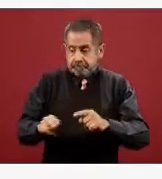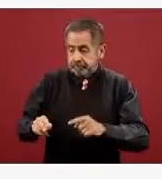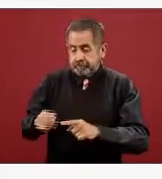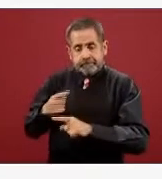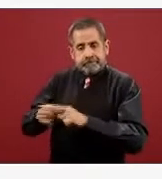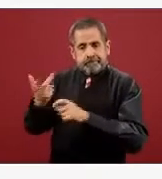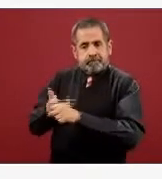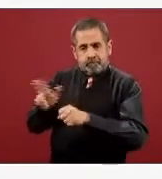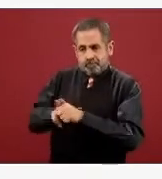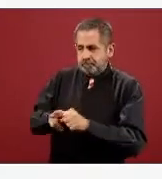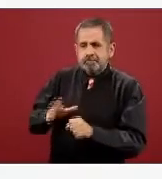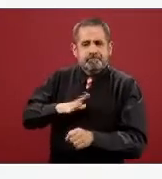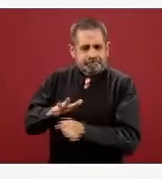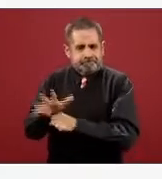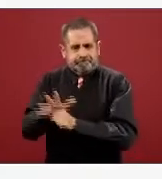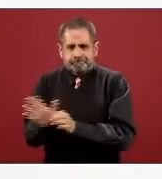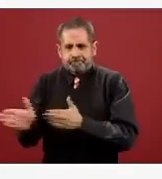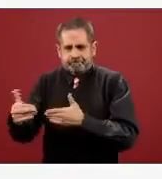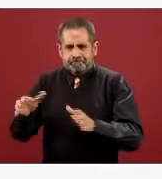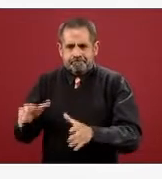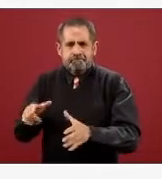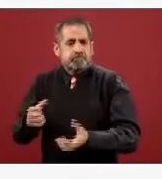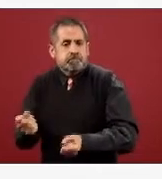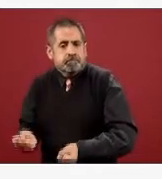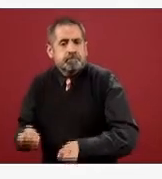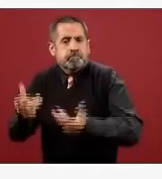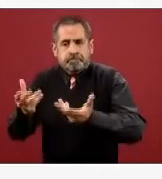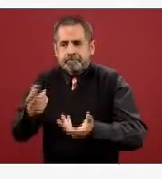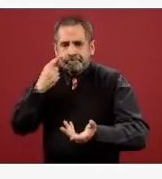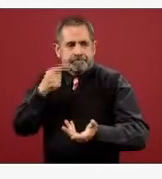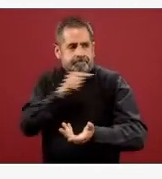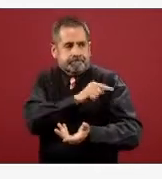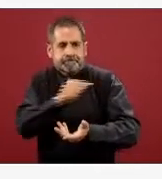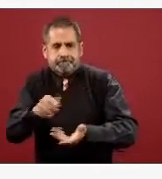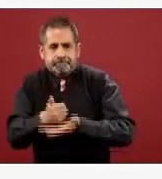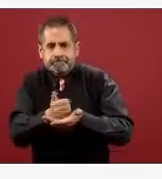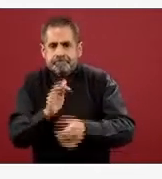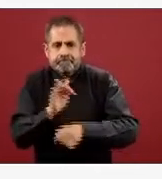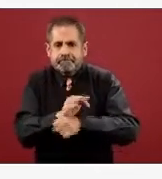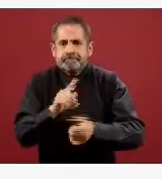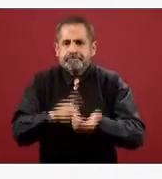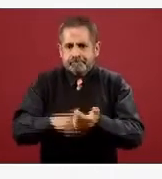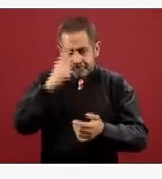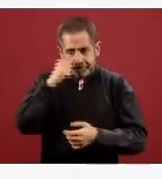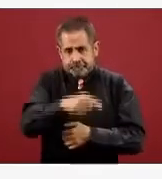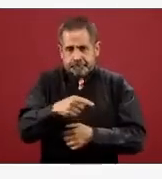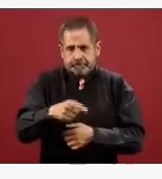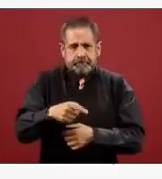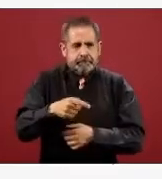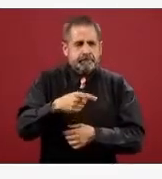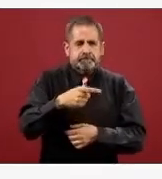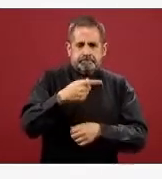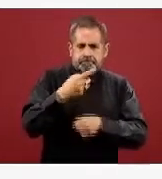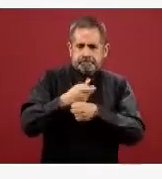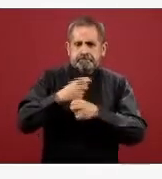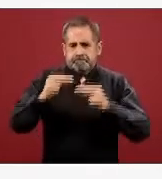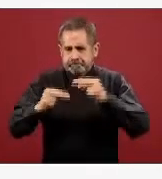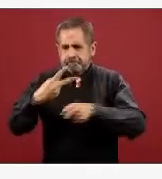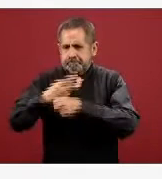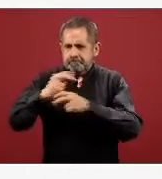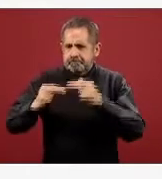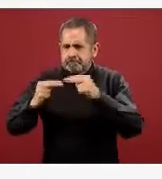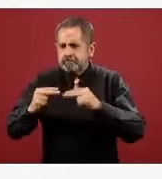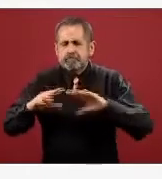protección, un poco en esta pregunta de cuál es la capacidad que se tiene ahora o qué insumos se tienen ahora en el primer y segundo nivel. Como pueden ver,